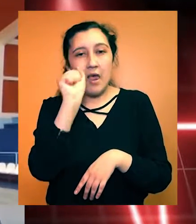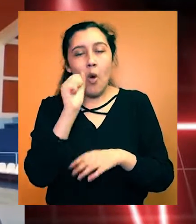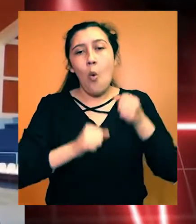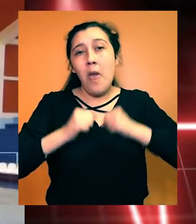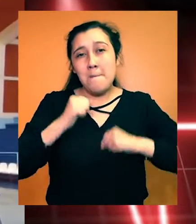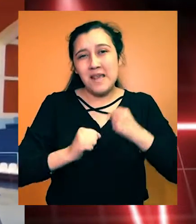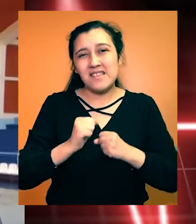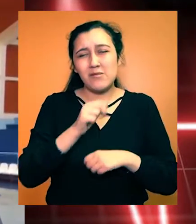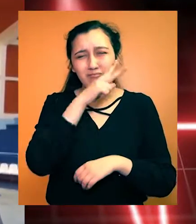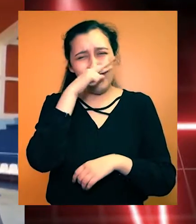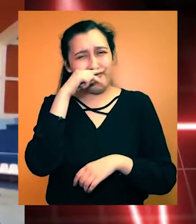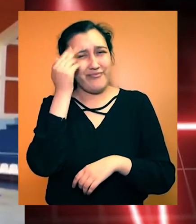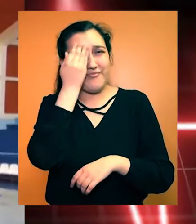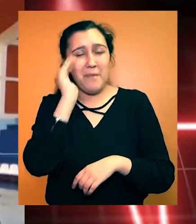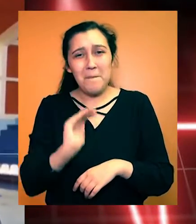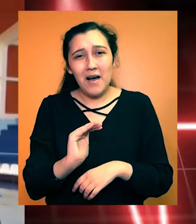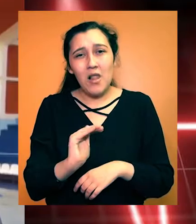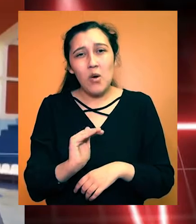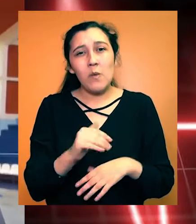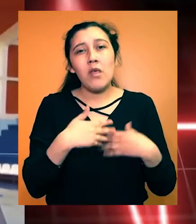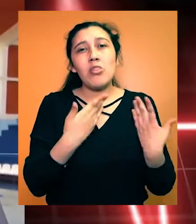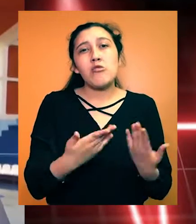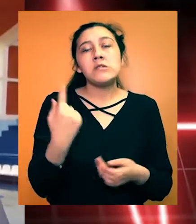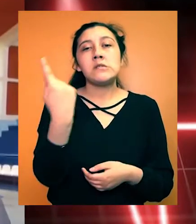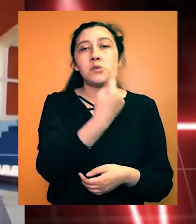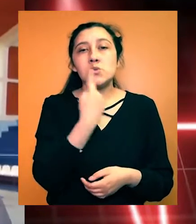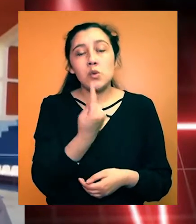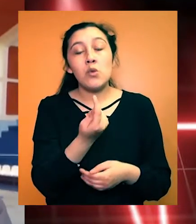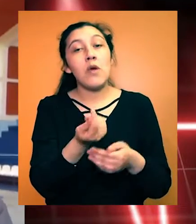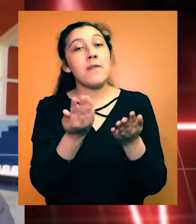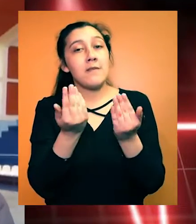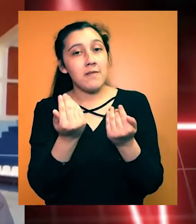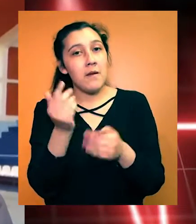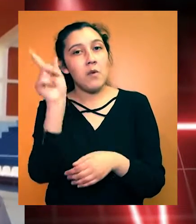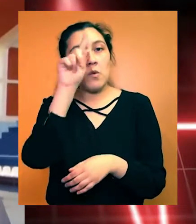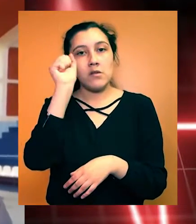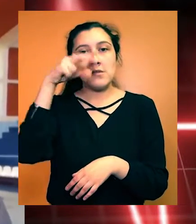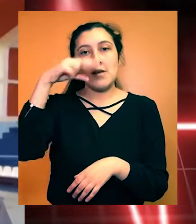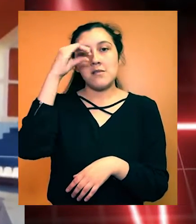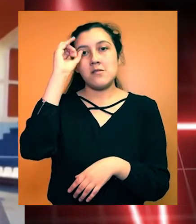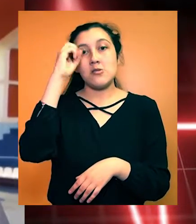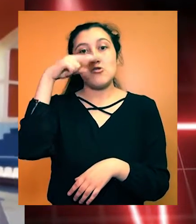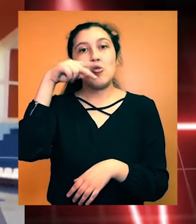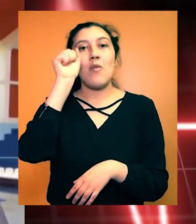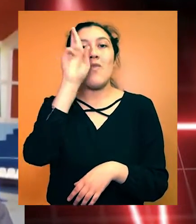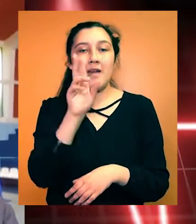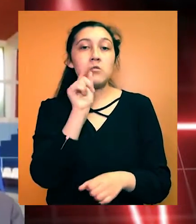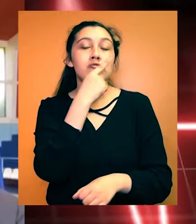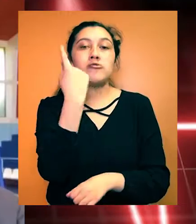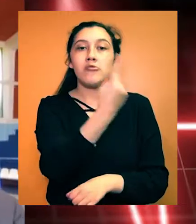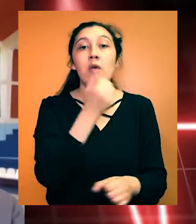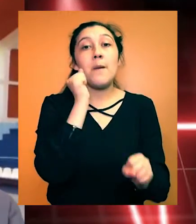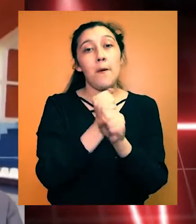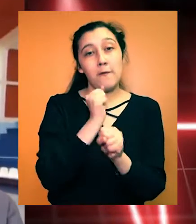afectar la calidad de vida de todas las personas. Por lo tanto, eso debe ser hoy día, en nuestra legislación, sancionado. Y en eso nosotros estamos trabajando en la Cámara de Diputados.